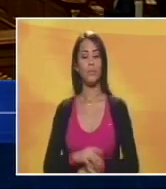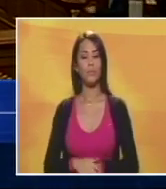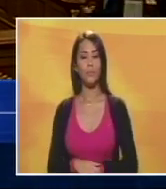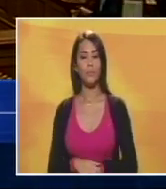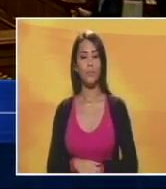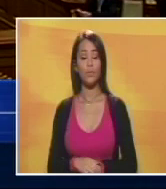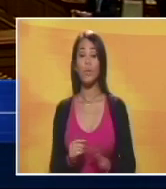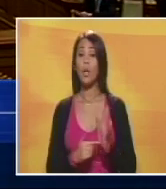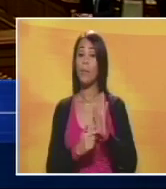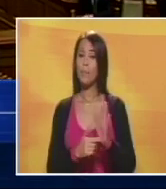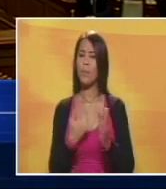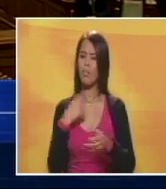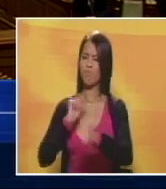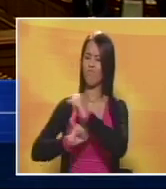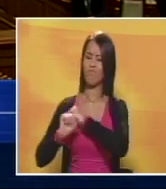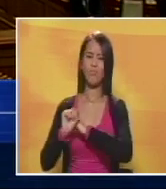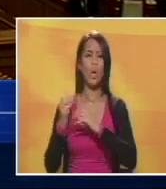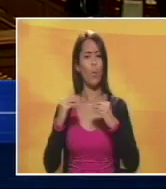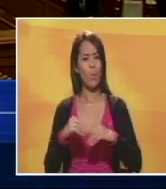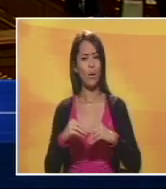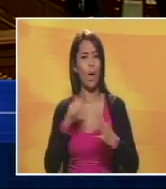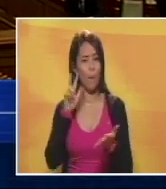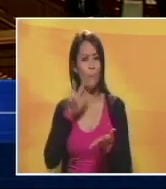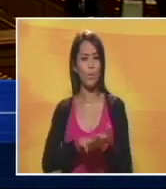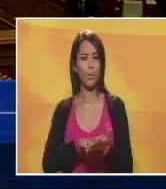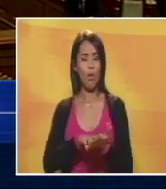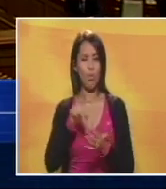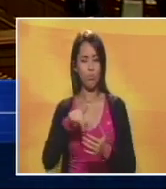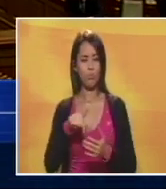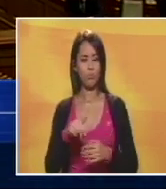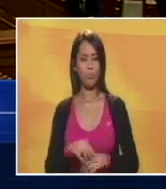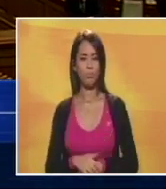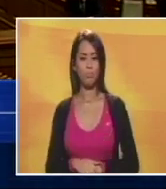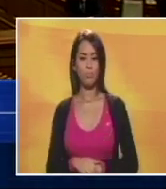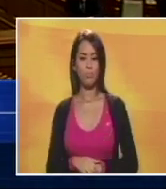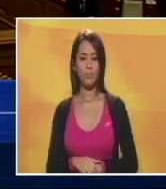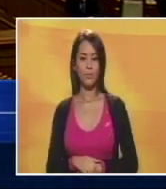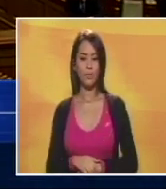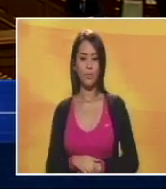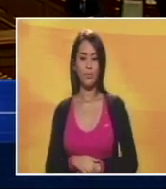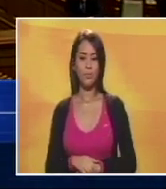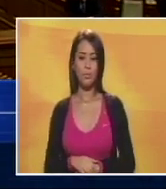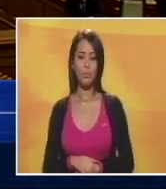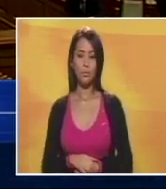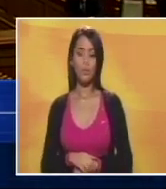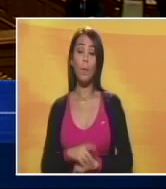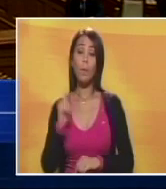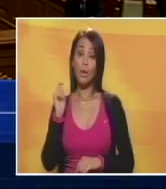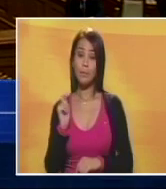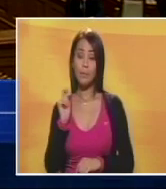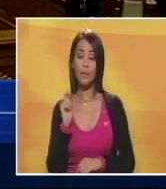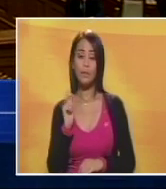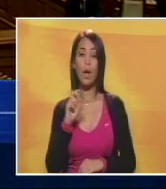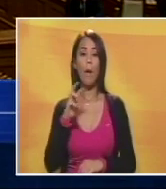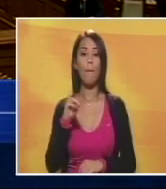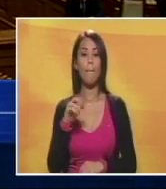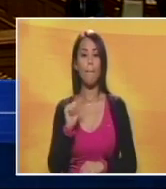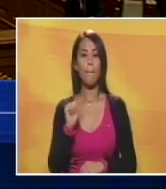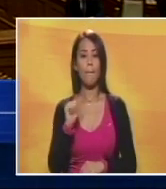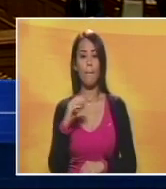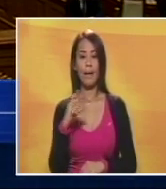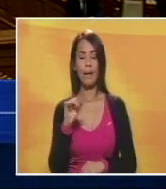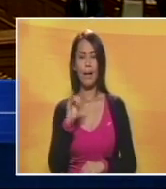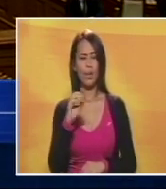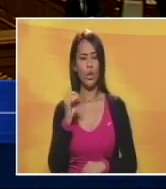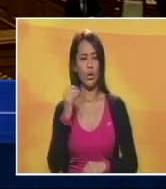del acuerdo de rechazo que fue aprobado aquí en la Cámara fue hecho por el diputado Macario Gonzalo,